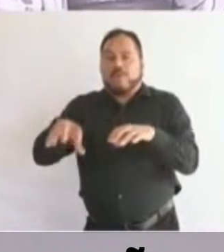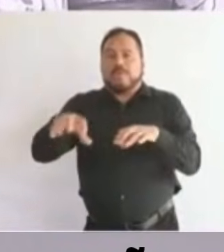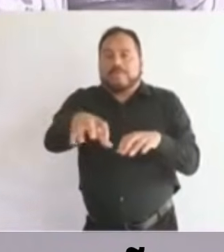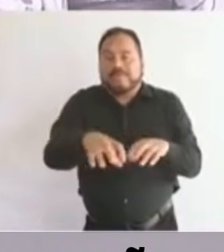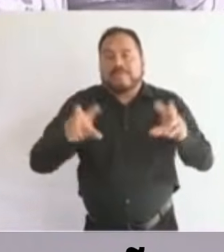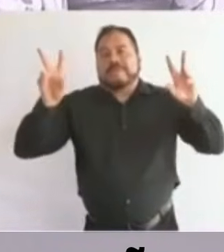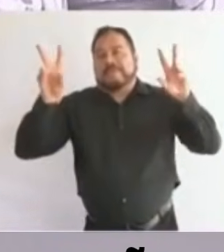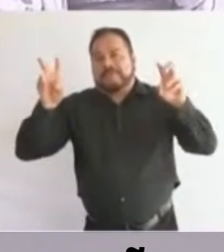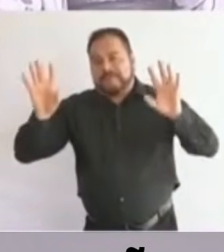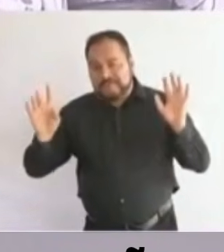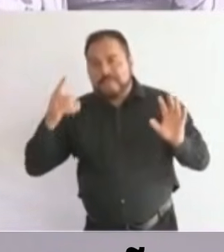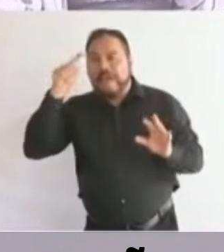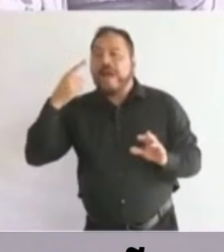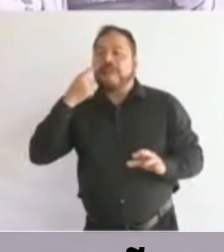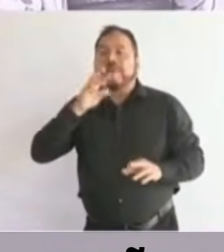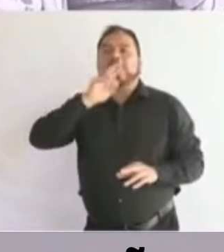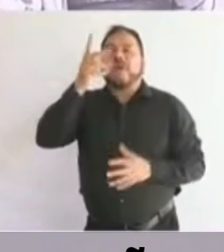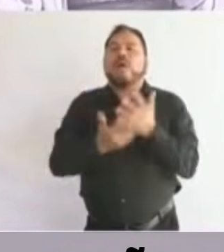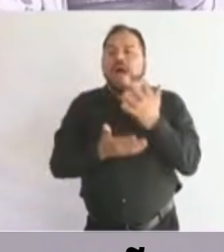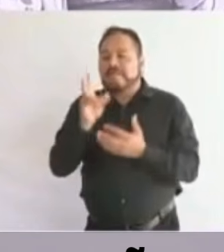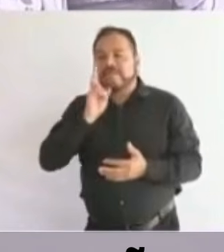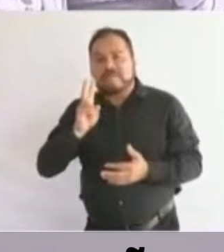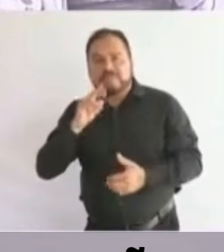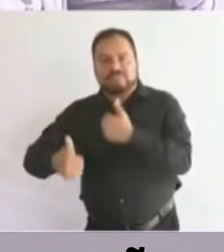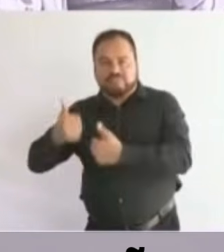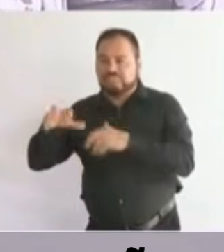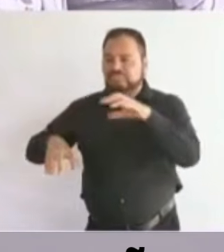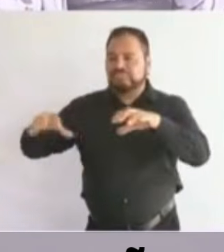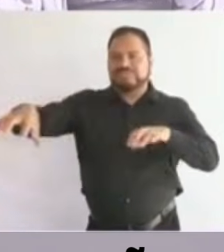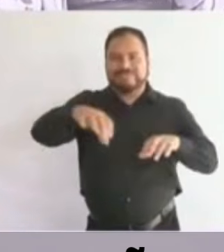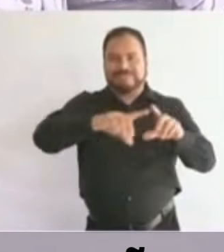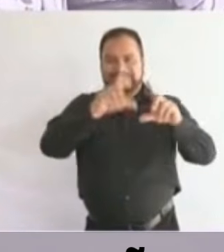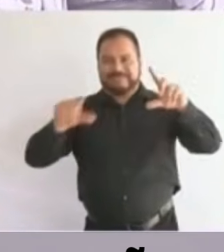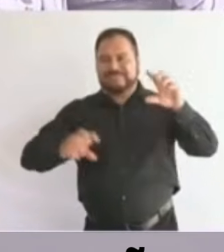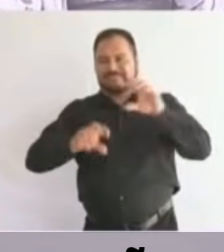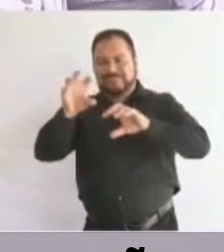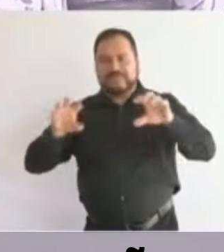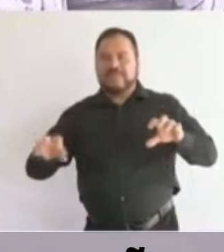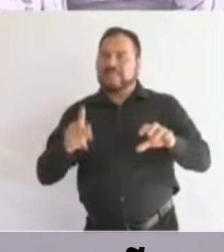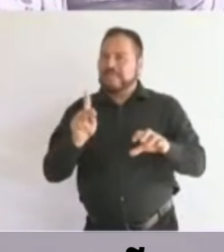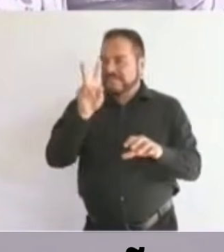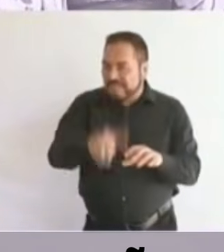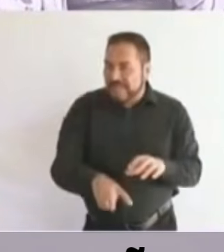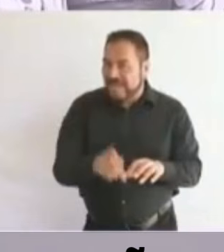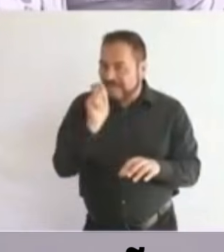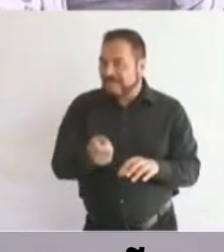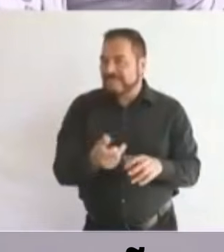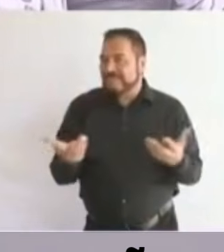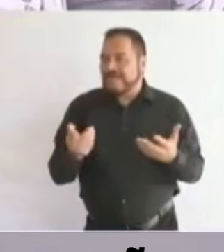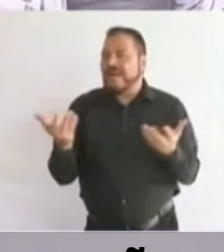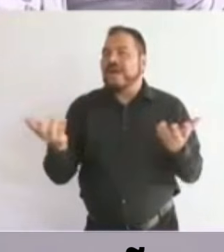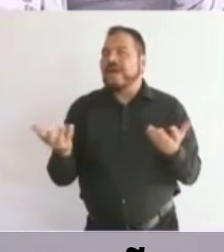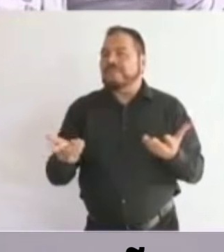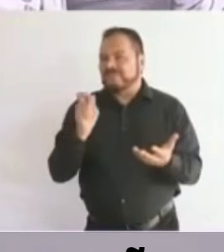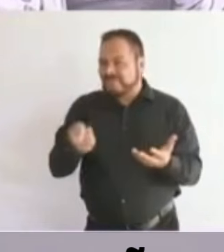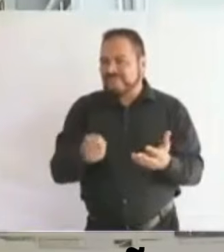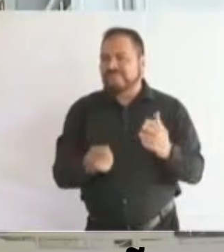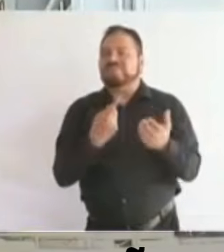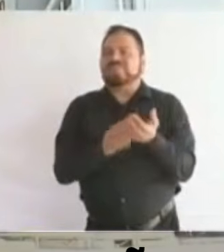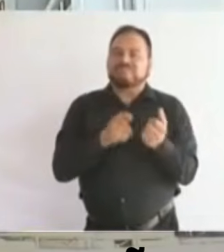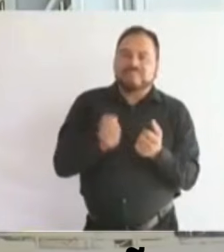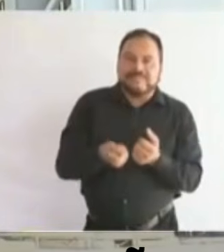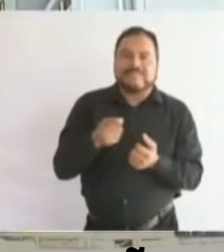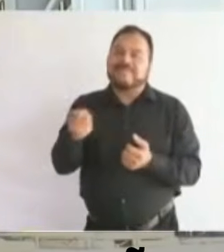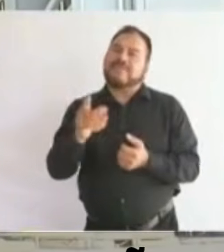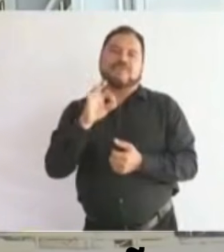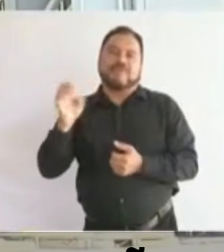supuestamente para ponerlos a competir entre una región y otra, cuando en realidad lo único que ocurrió es que se fue desintegrando